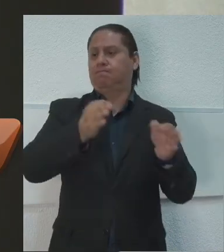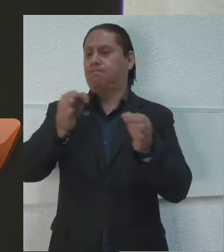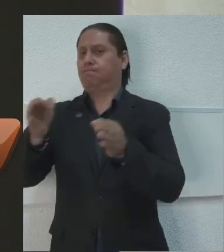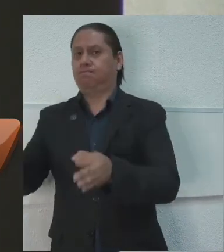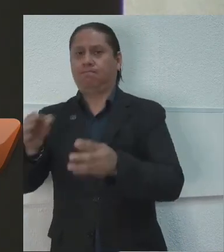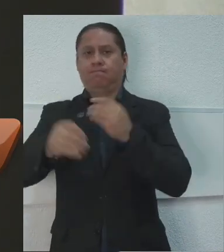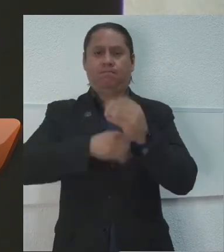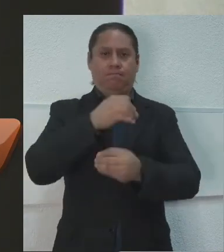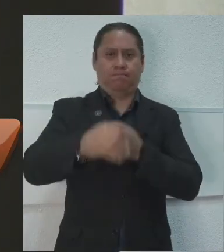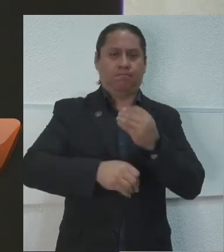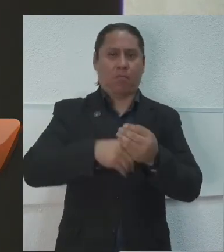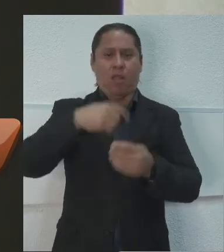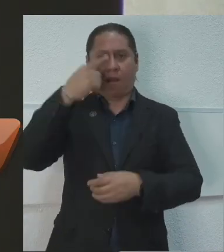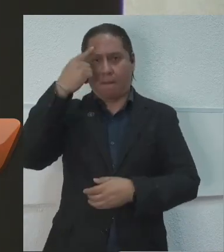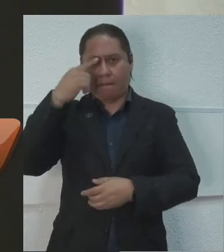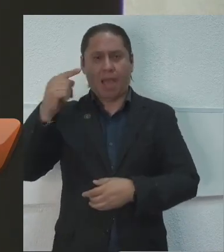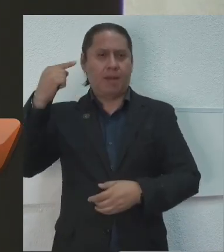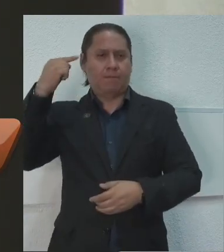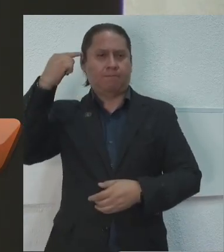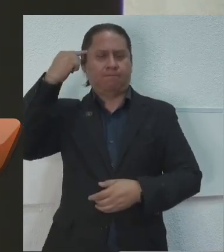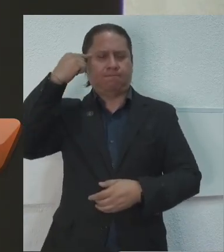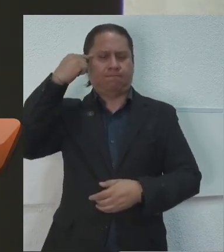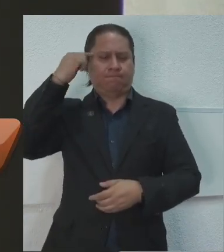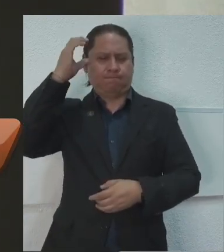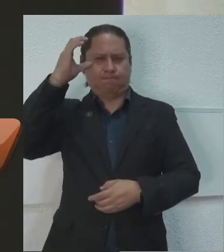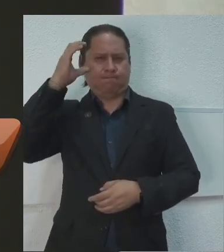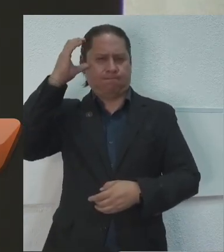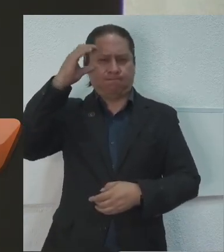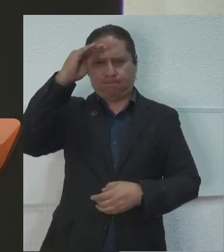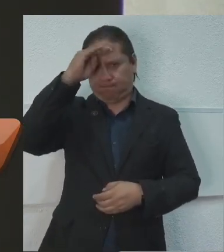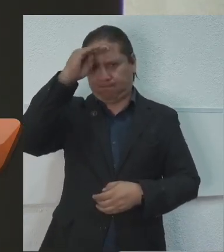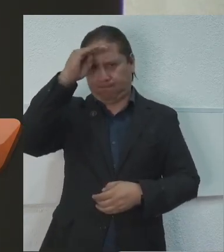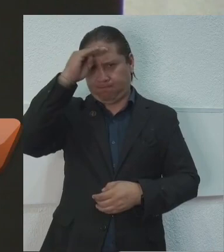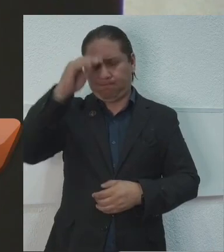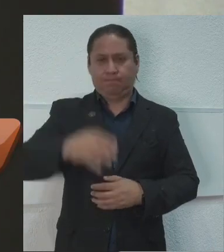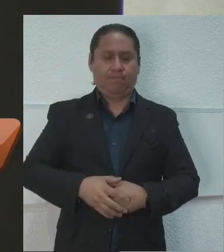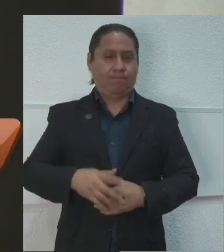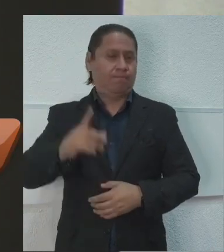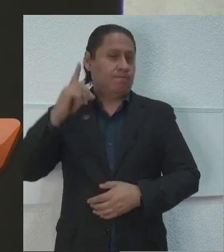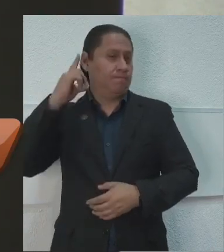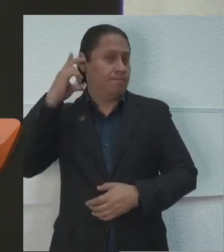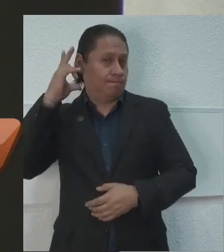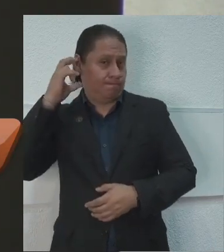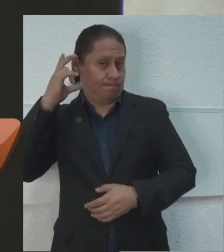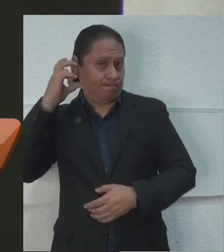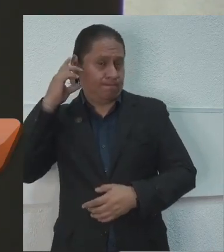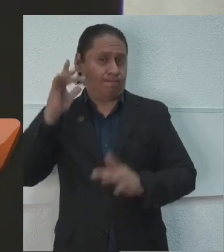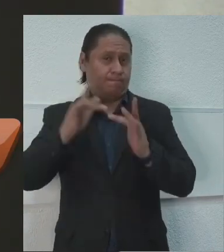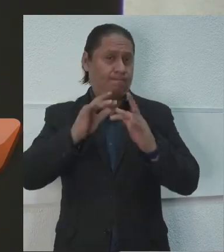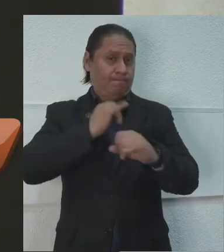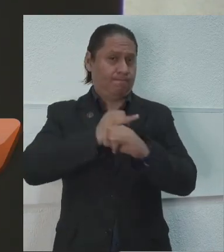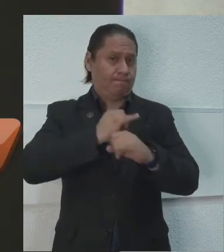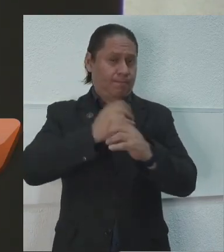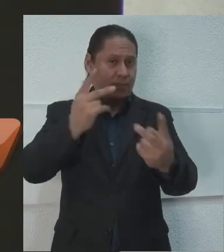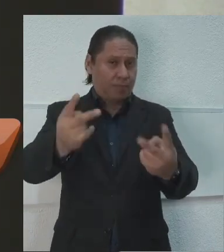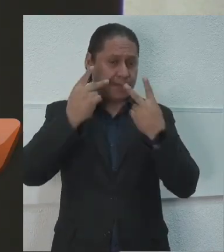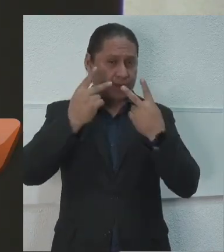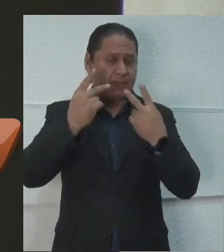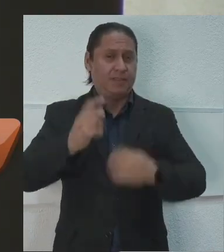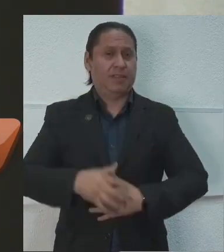discusión para que lo reflexionen. Y los que nos están escuchando a través de las redes sociales,